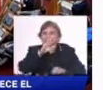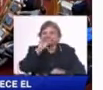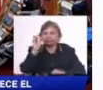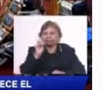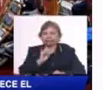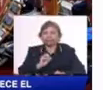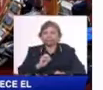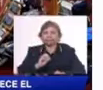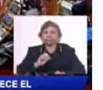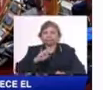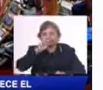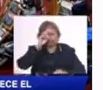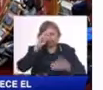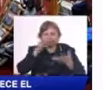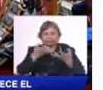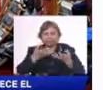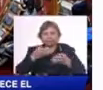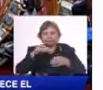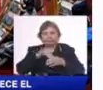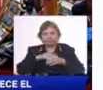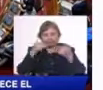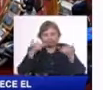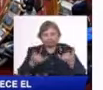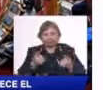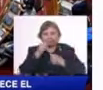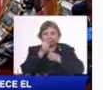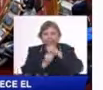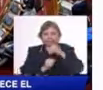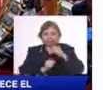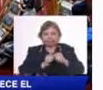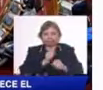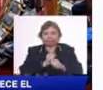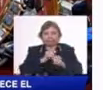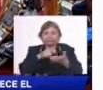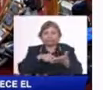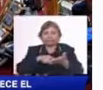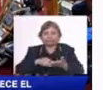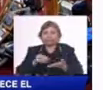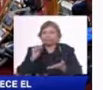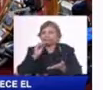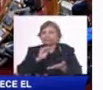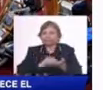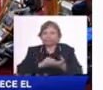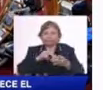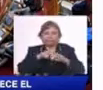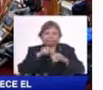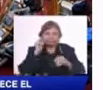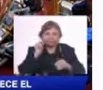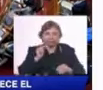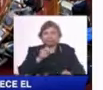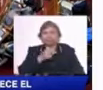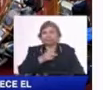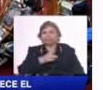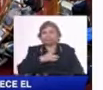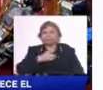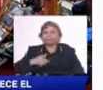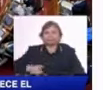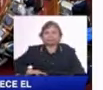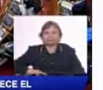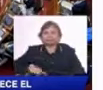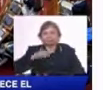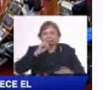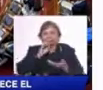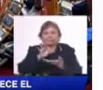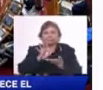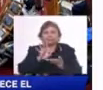peruanos quiere elecciones este año 2023? Y exige además la renuncia inmediata de la repudiada